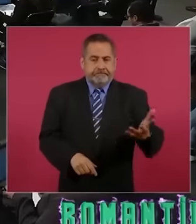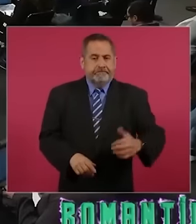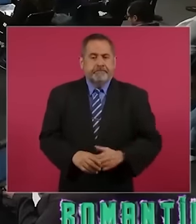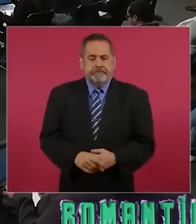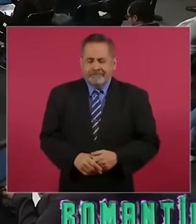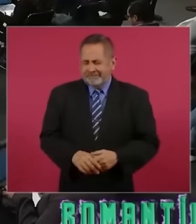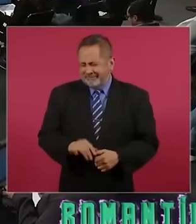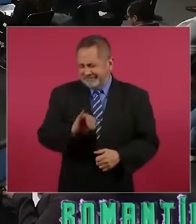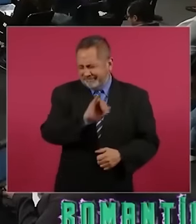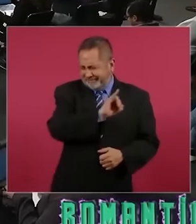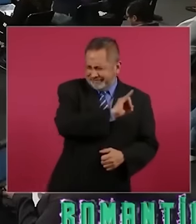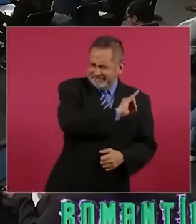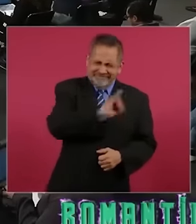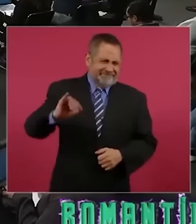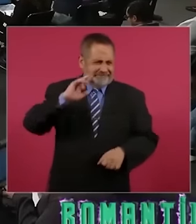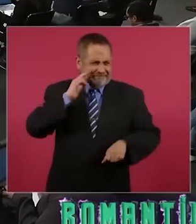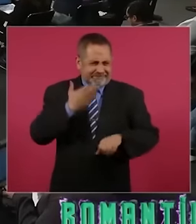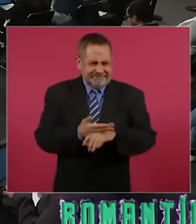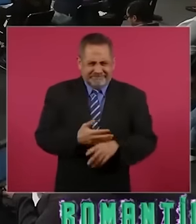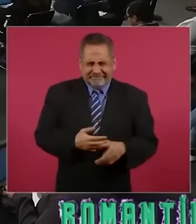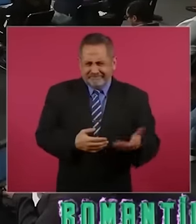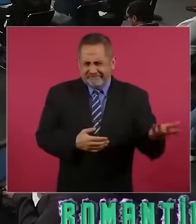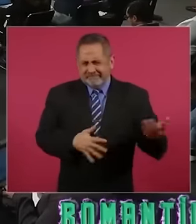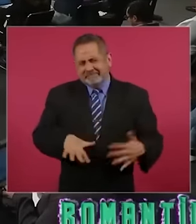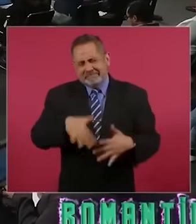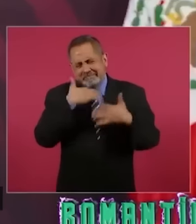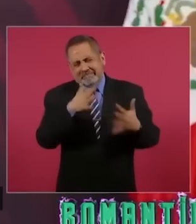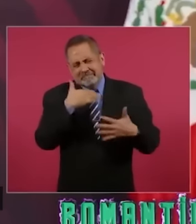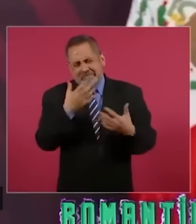Muy irresponsables, muy corruptos.